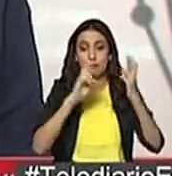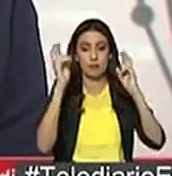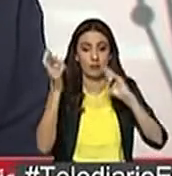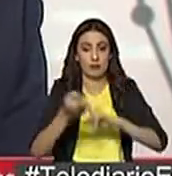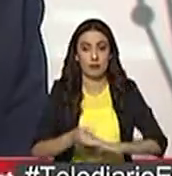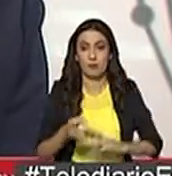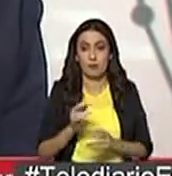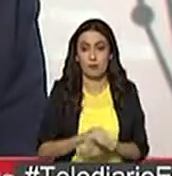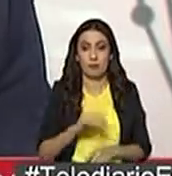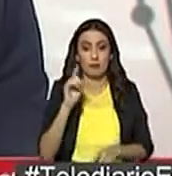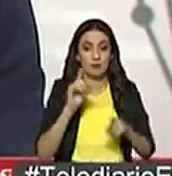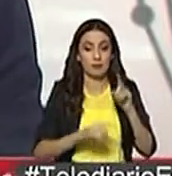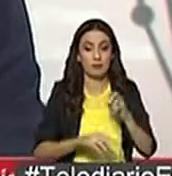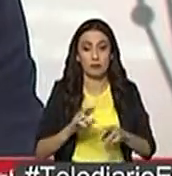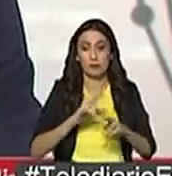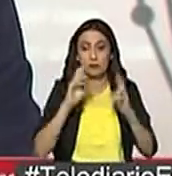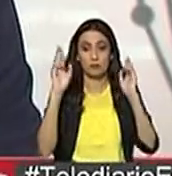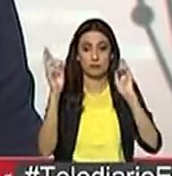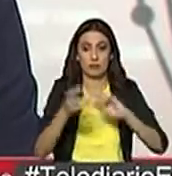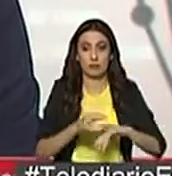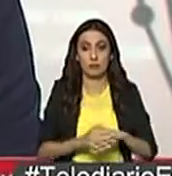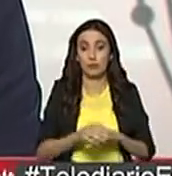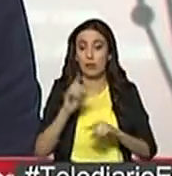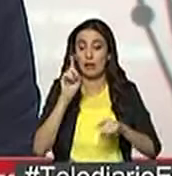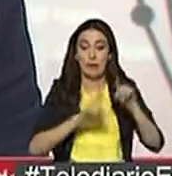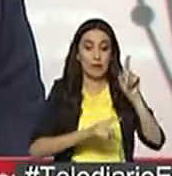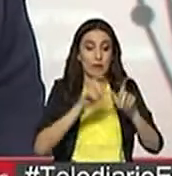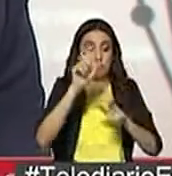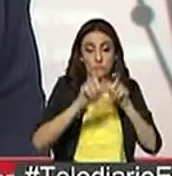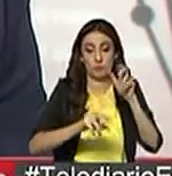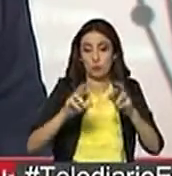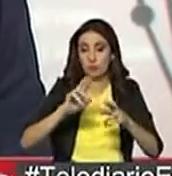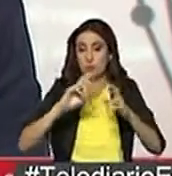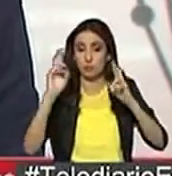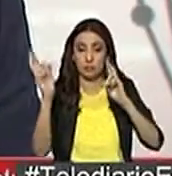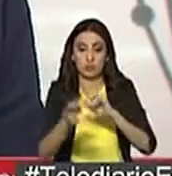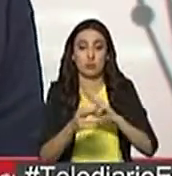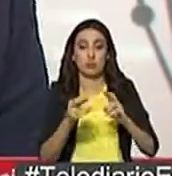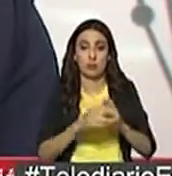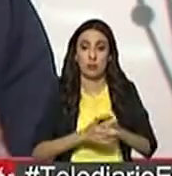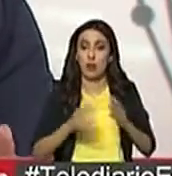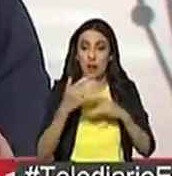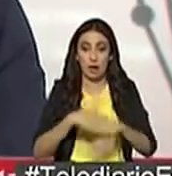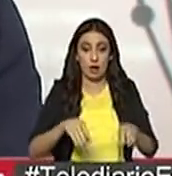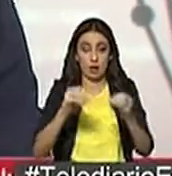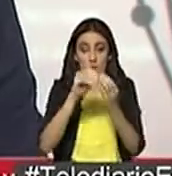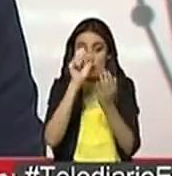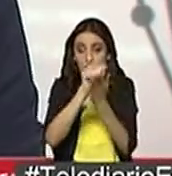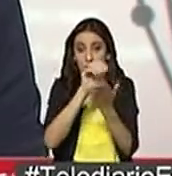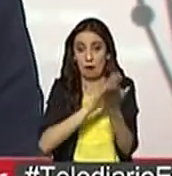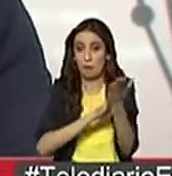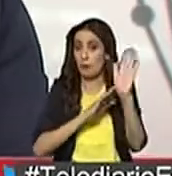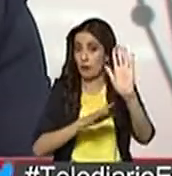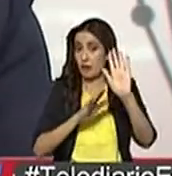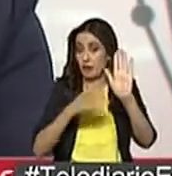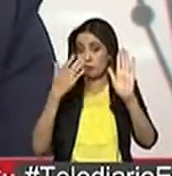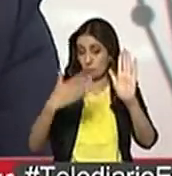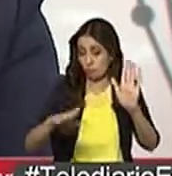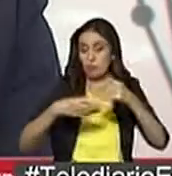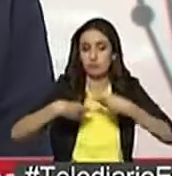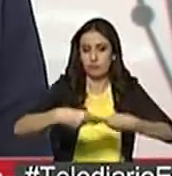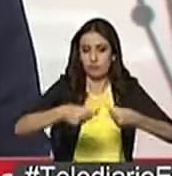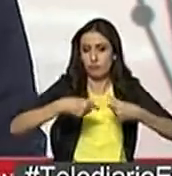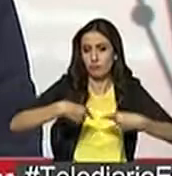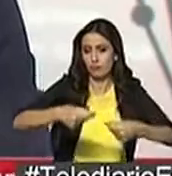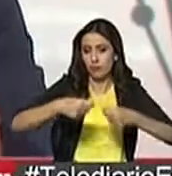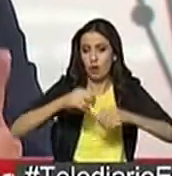al gobierno de turno es, creo que los actores desde el gobierno que están presentando el proyecto pueden estar de alguna manera desgastados